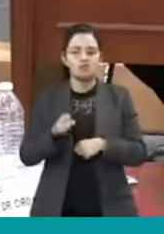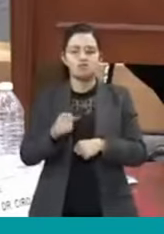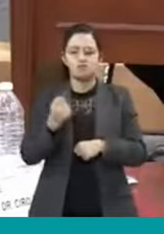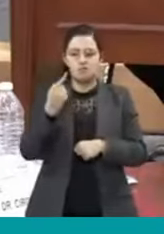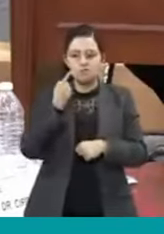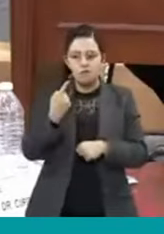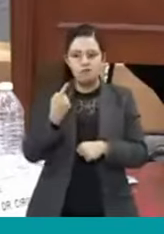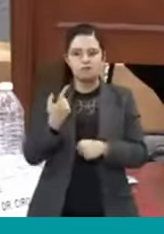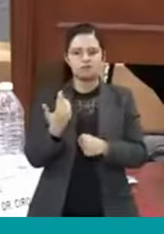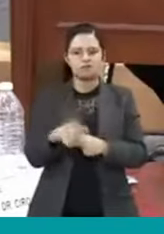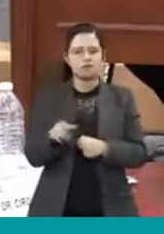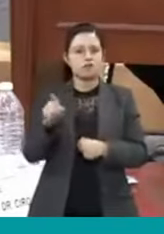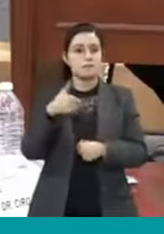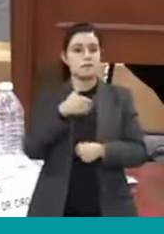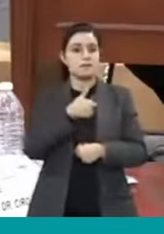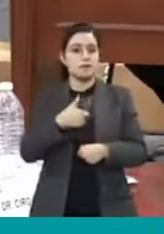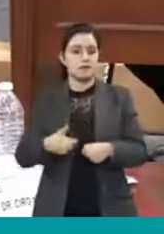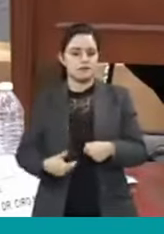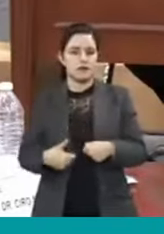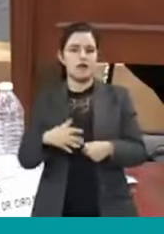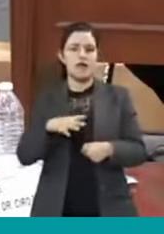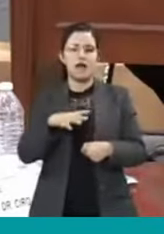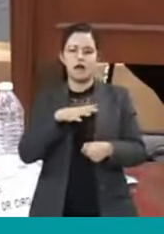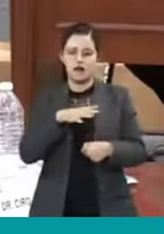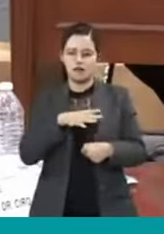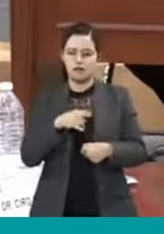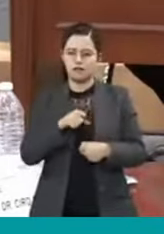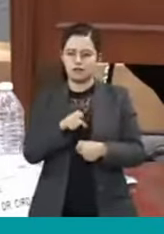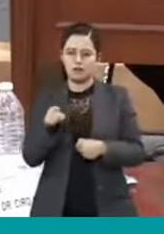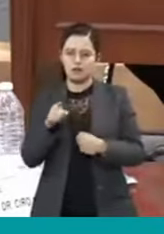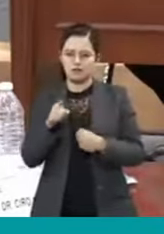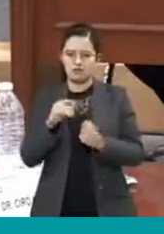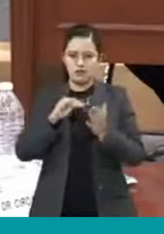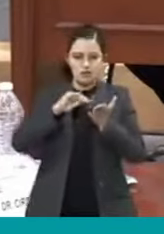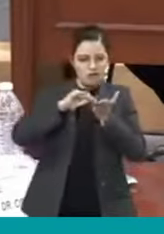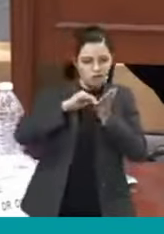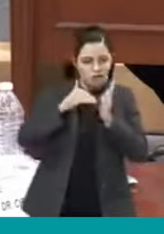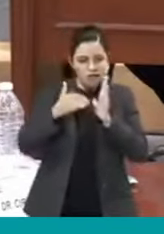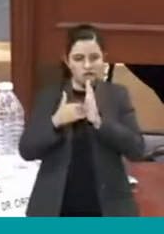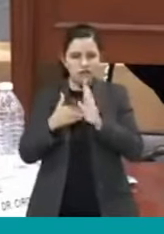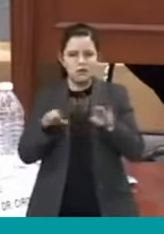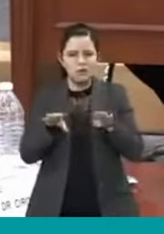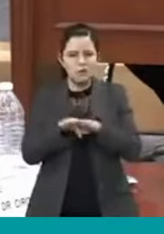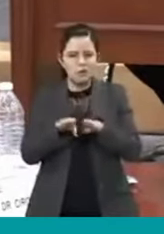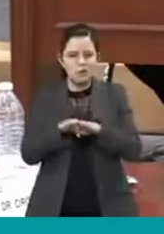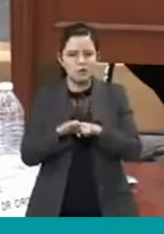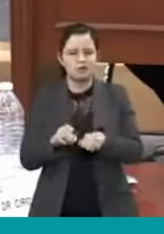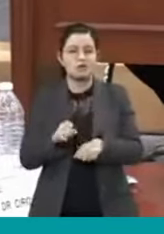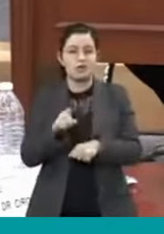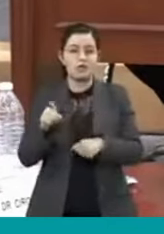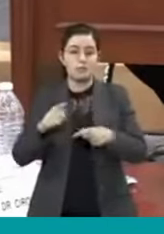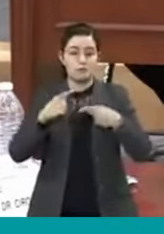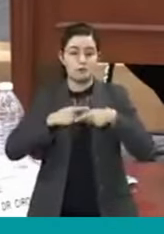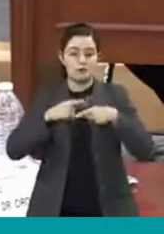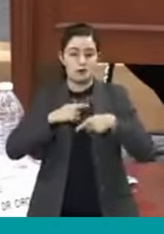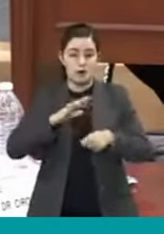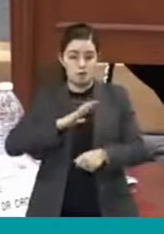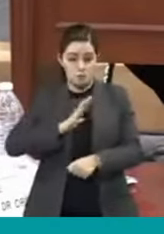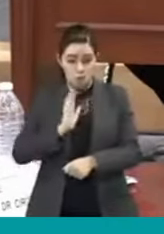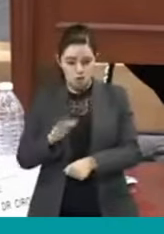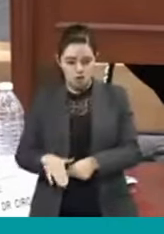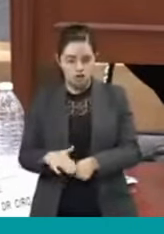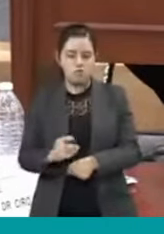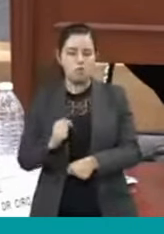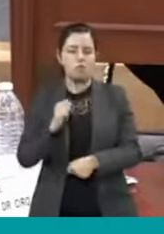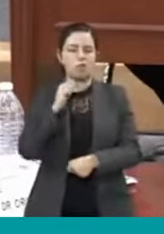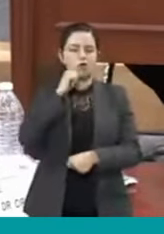a favor del presidente tan tramposos unos como otros por fortuna hoy el padrón electoral está en manos de una